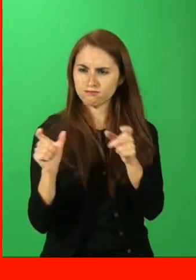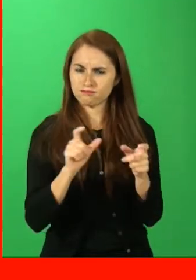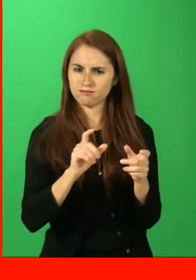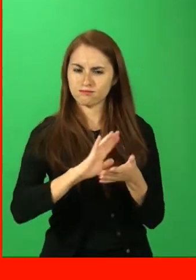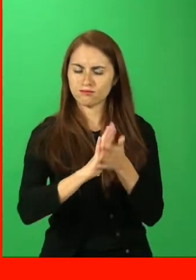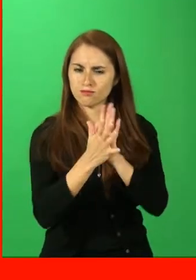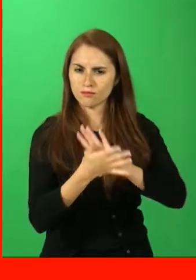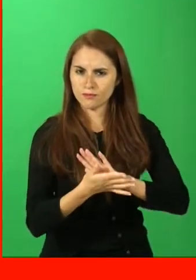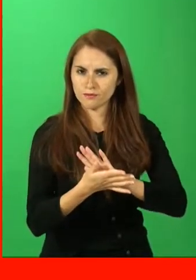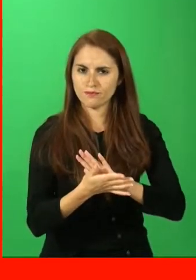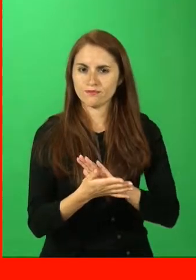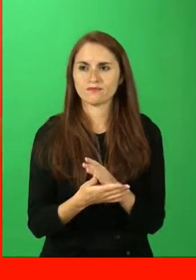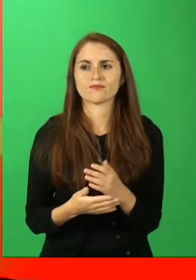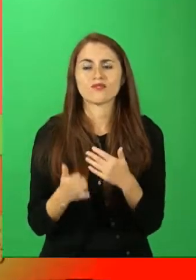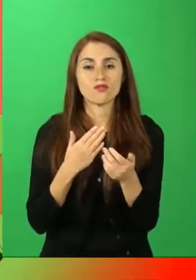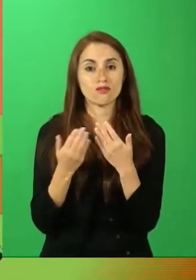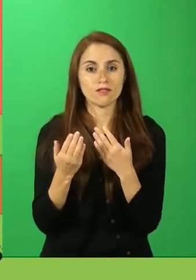Europa.